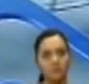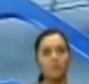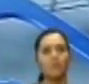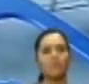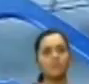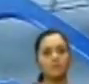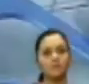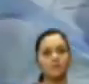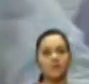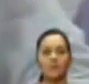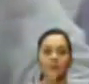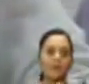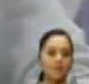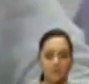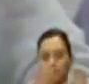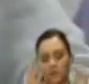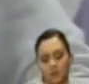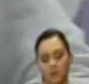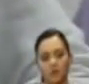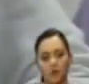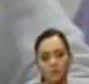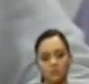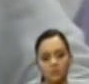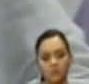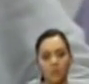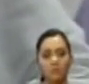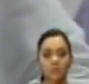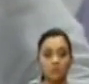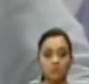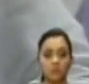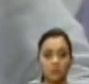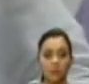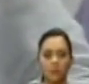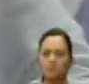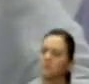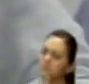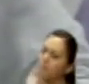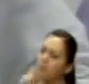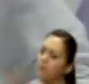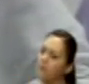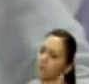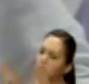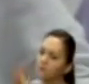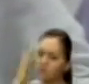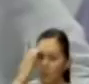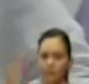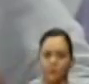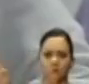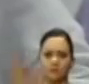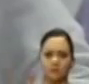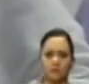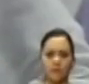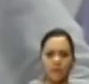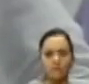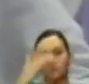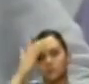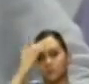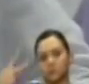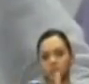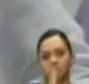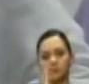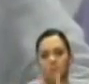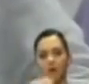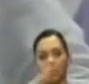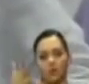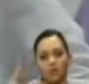también había una batería nueva, de batería higiénica, cerrada. 2 meses, porque no han conectado el agua. Entonces, esas cosas no